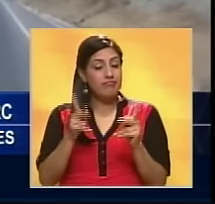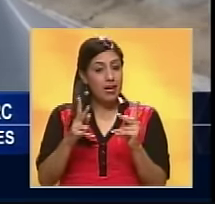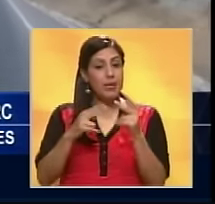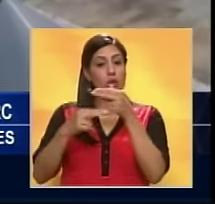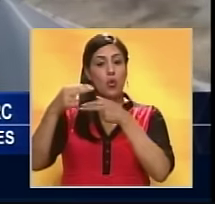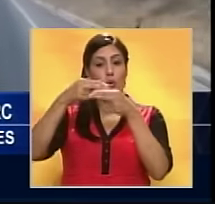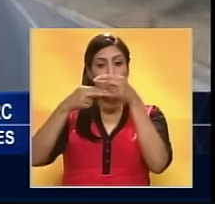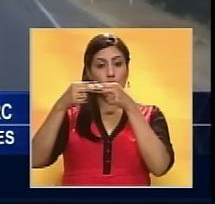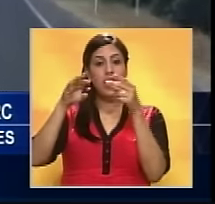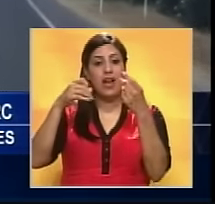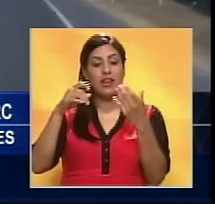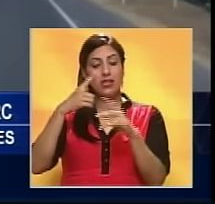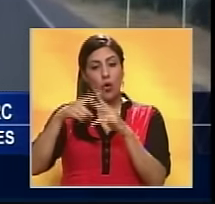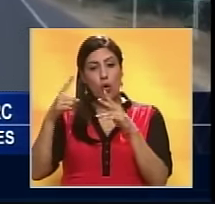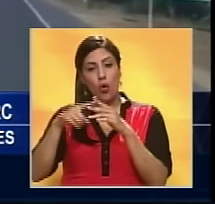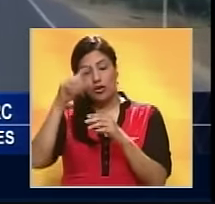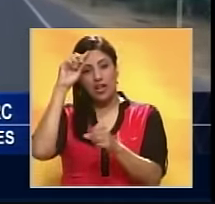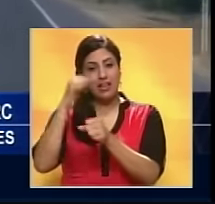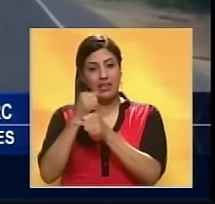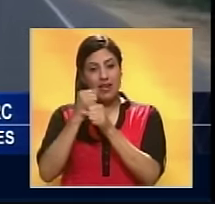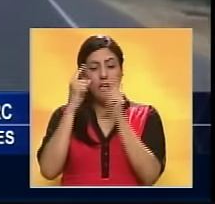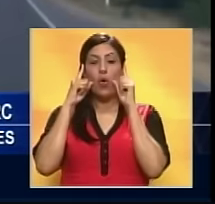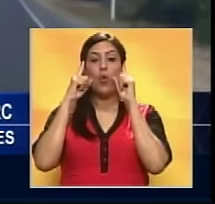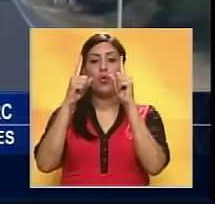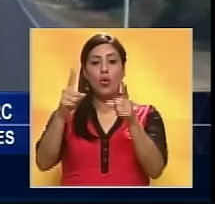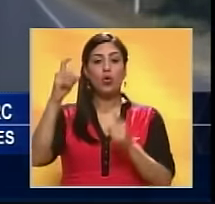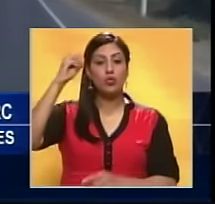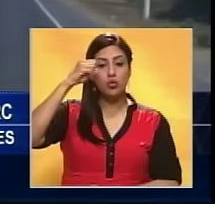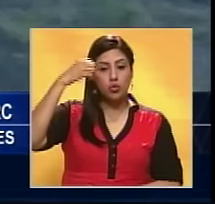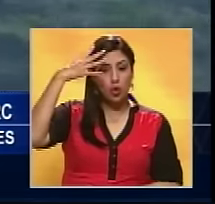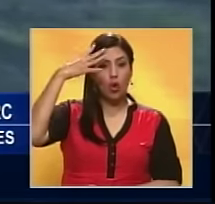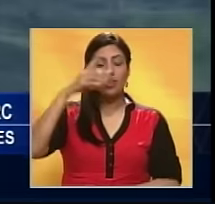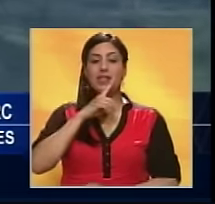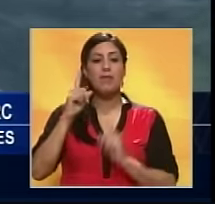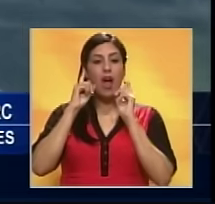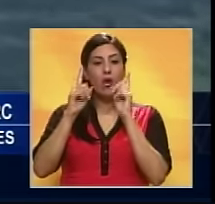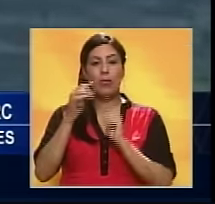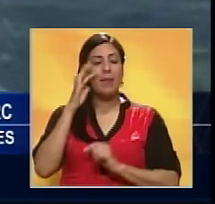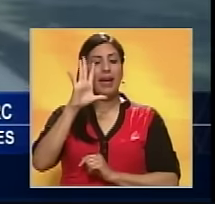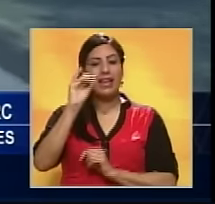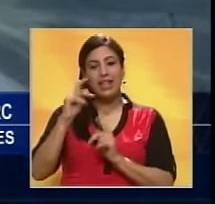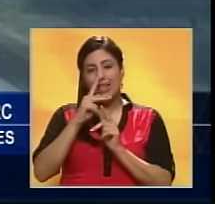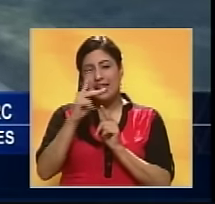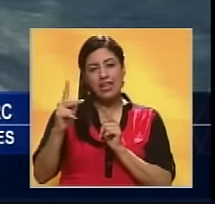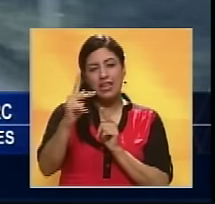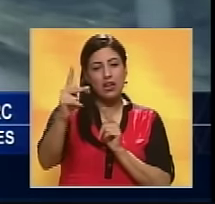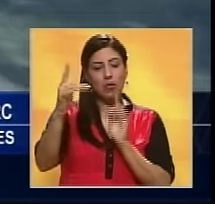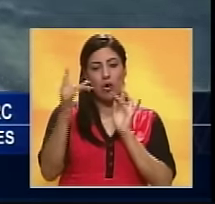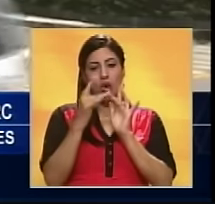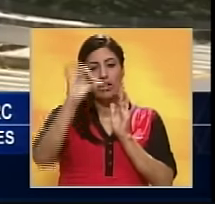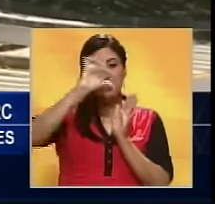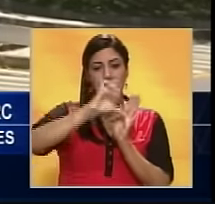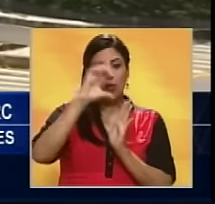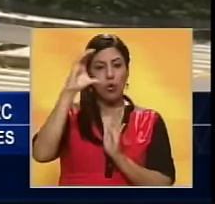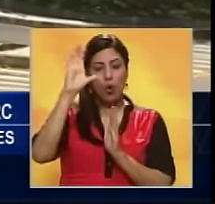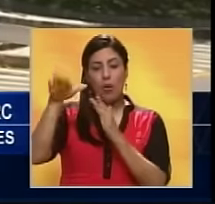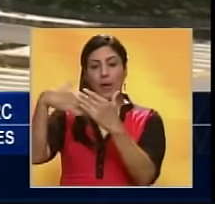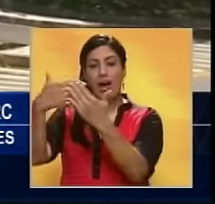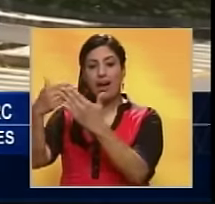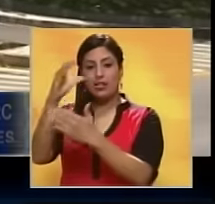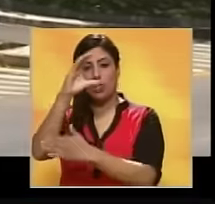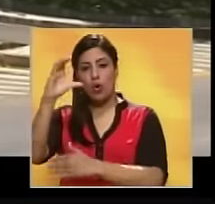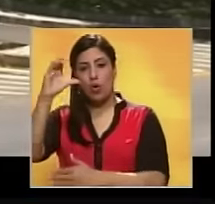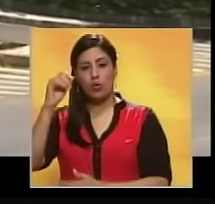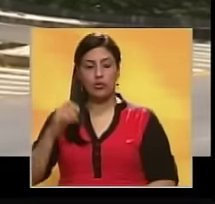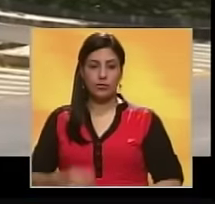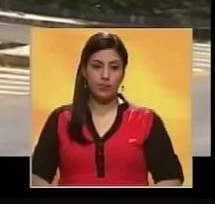la constructora realizar, entre otros, los trabajos de la Ruta del Sol, autopista de más de 500 kilómetros que conecta el centro de Colombia con la costa